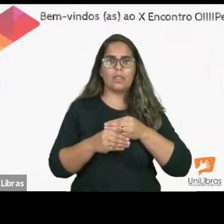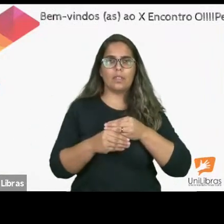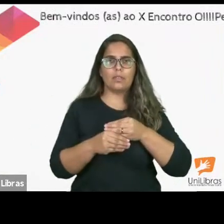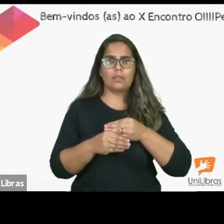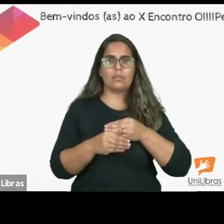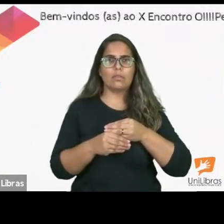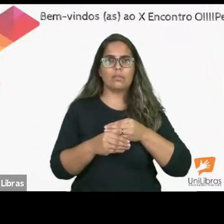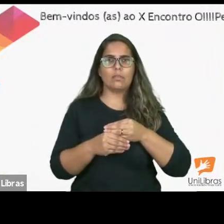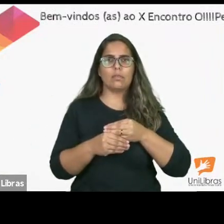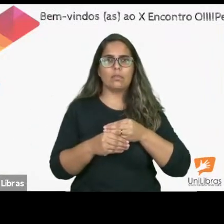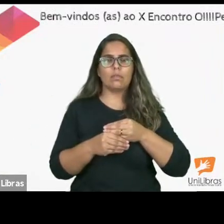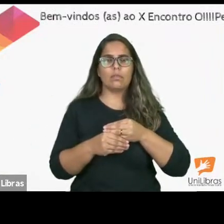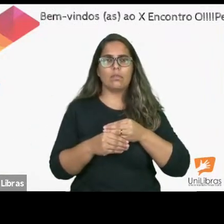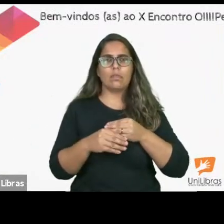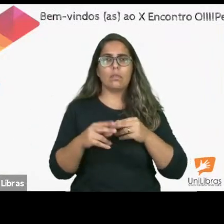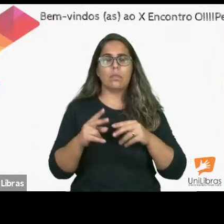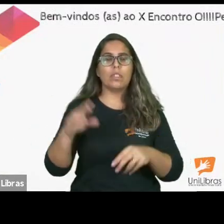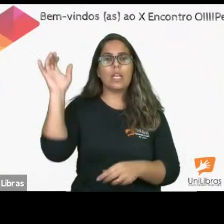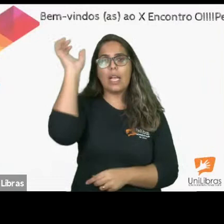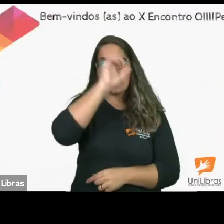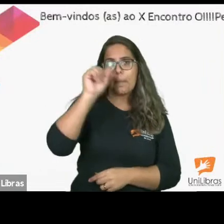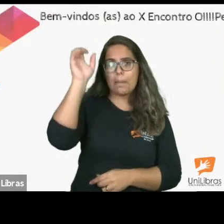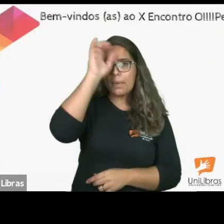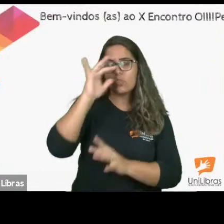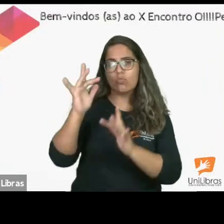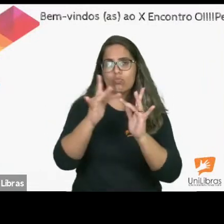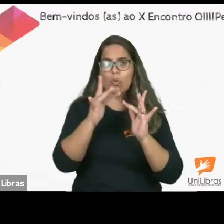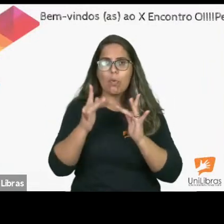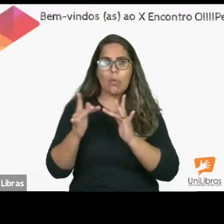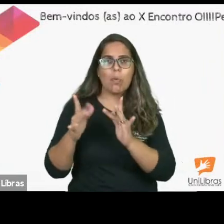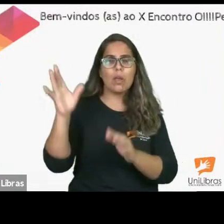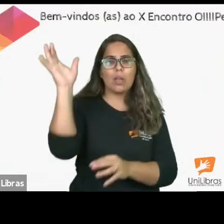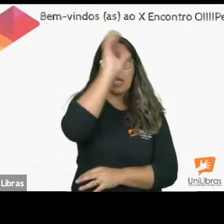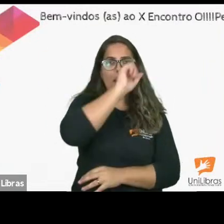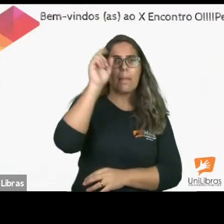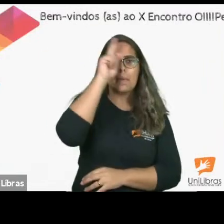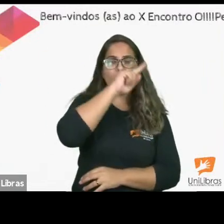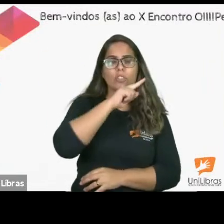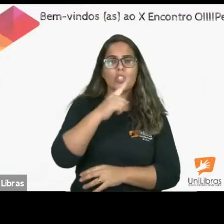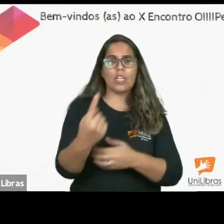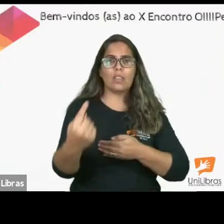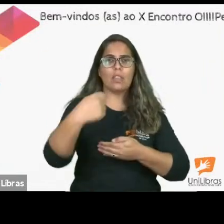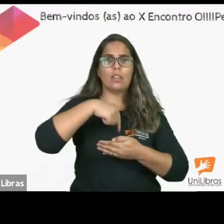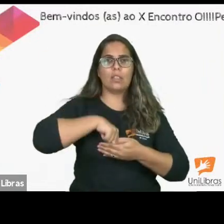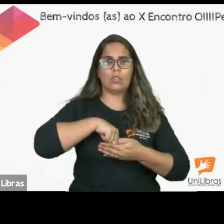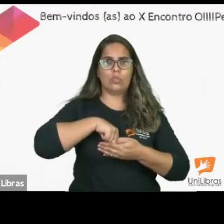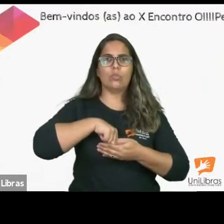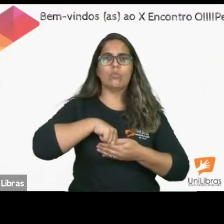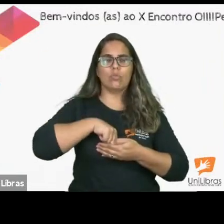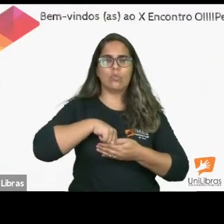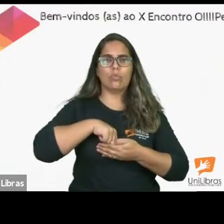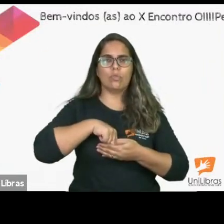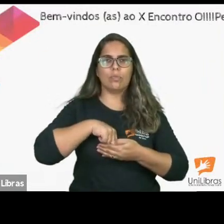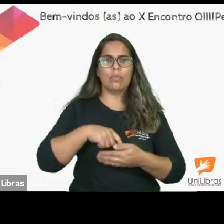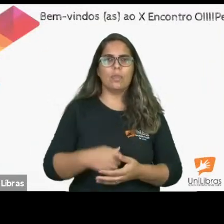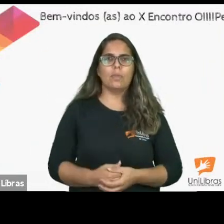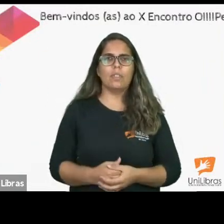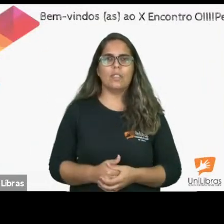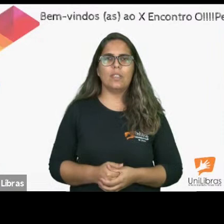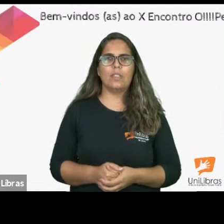Pero se aprende lo explícito y también se aprende lo implícito. Un niño